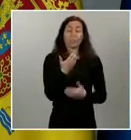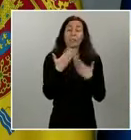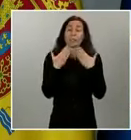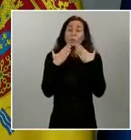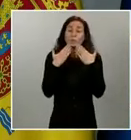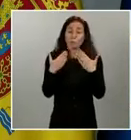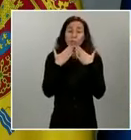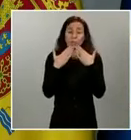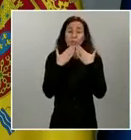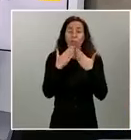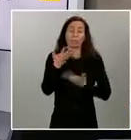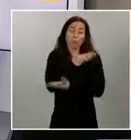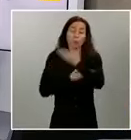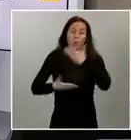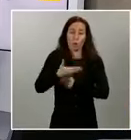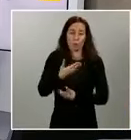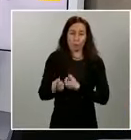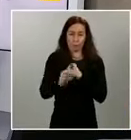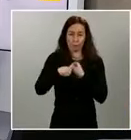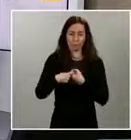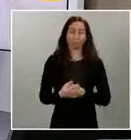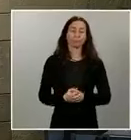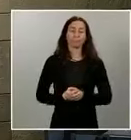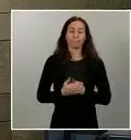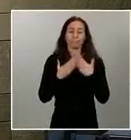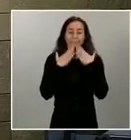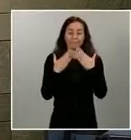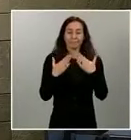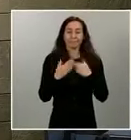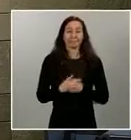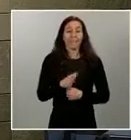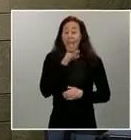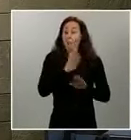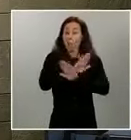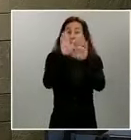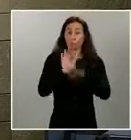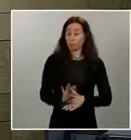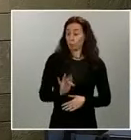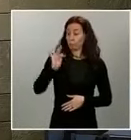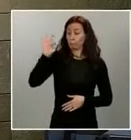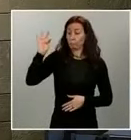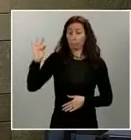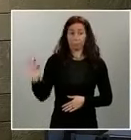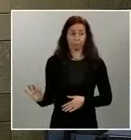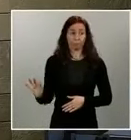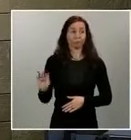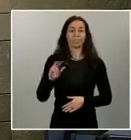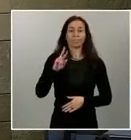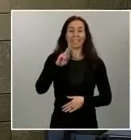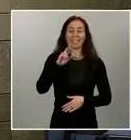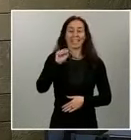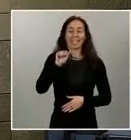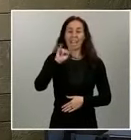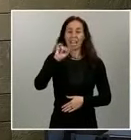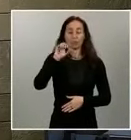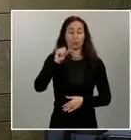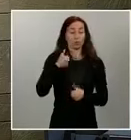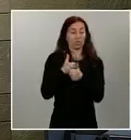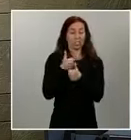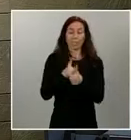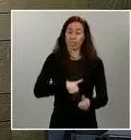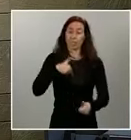su colaboración. Gracias. Y por último, le doy la palabra a María José Rayo, secretaria general de Movilidad y Transporte.